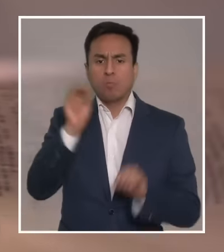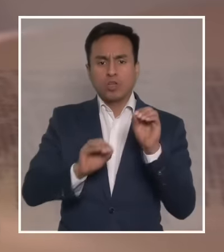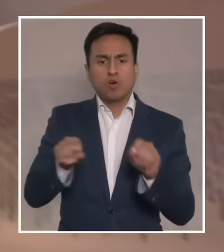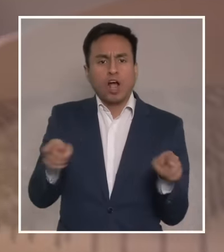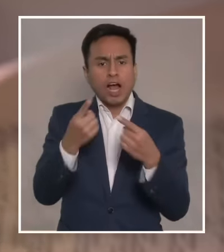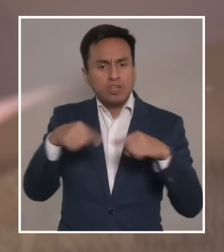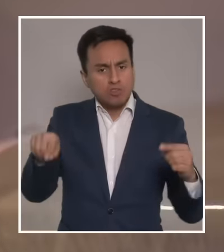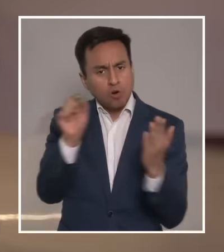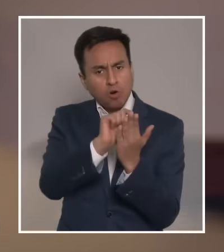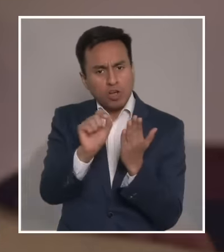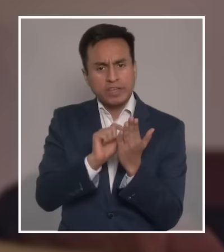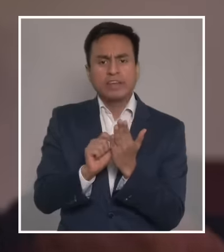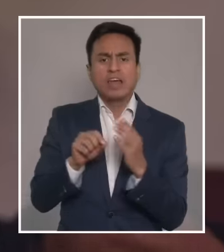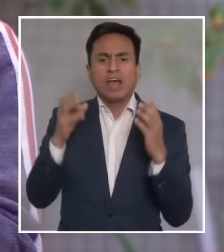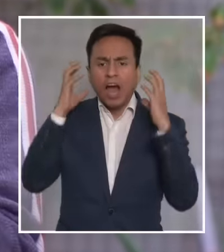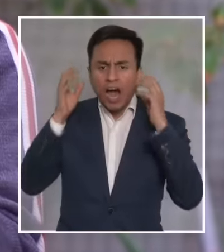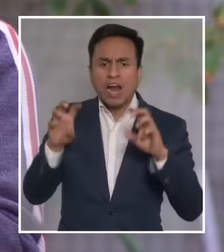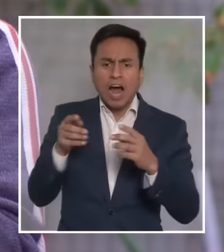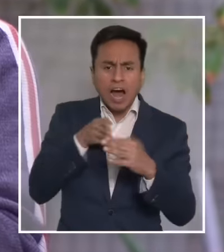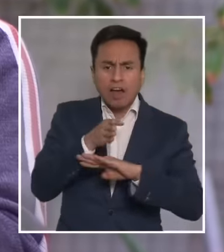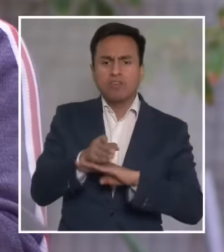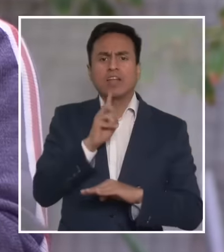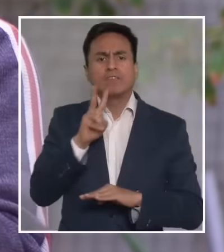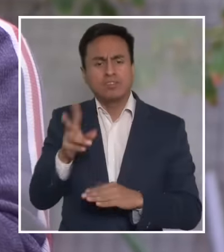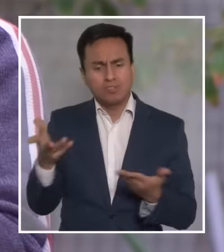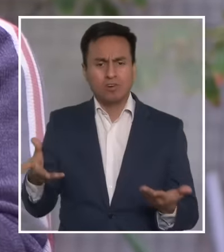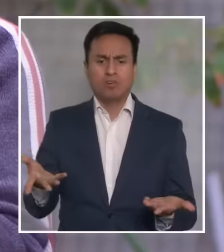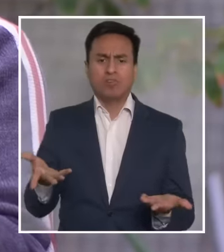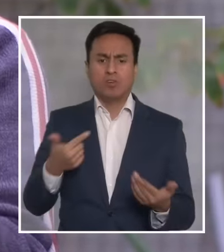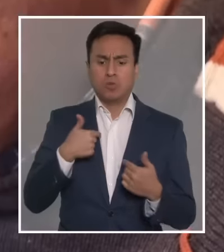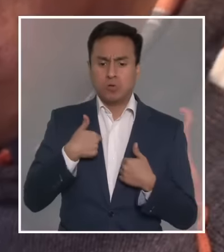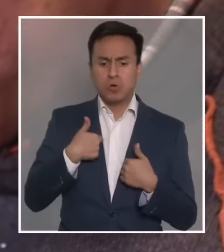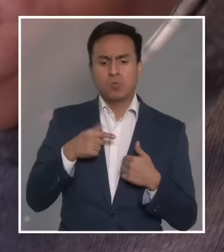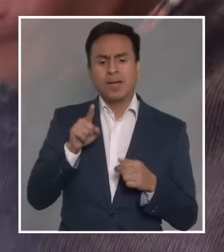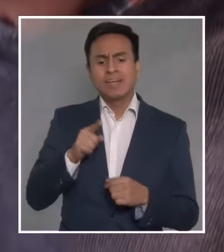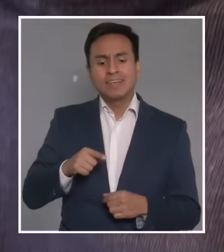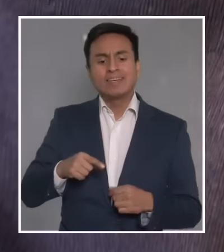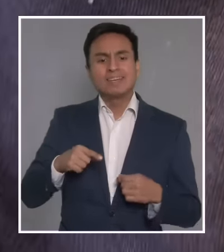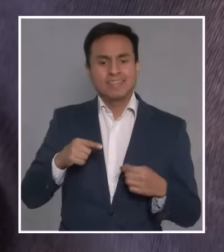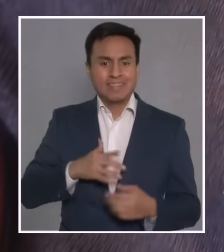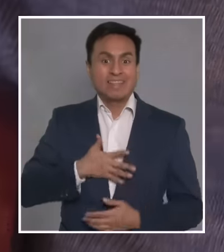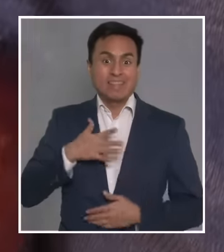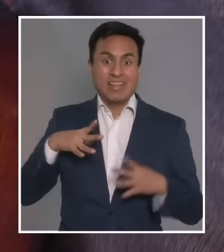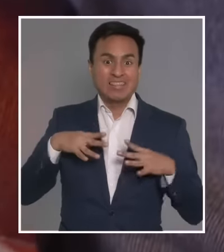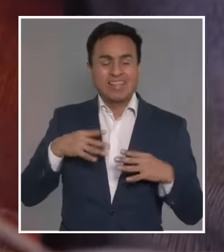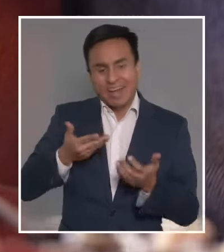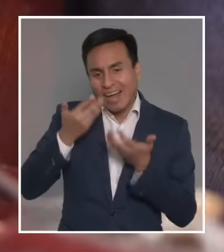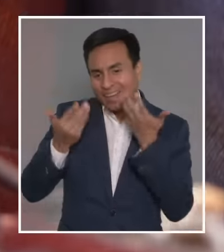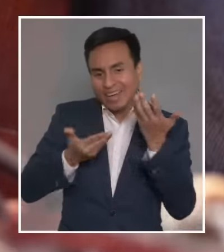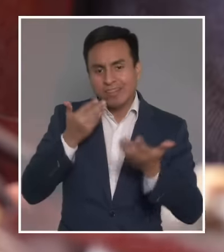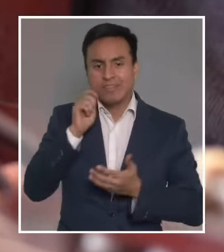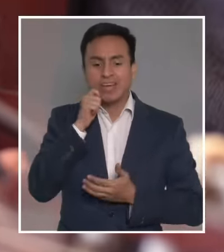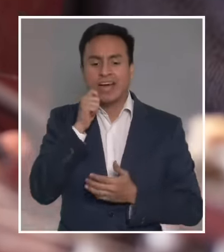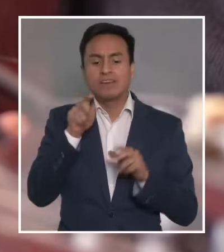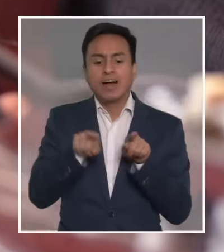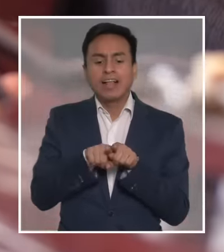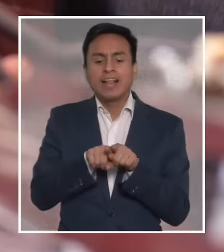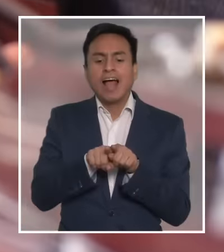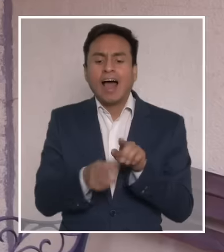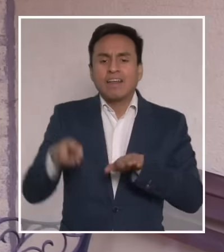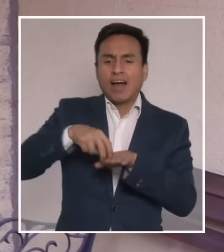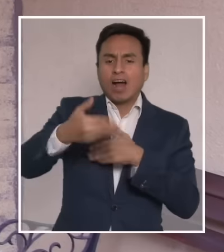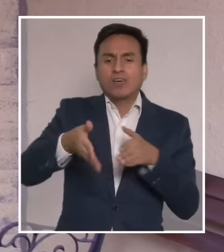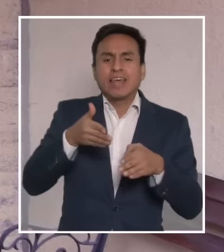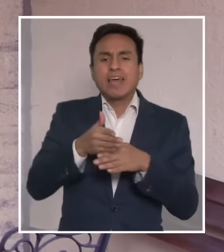ha compuesto canciones, que ha estado en la radio, que ha estado en la televisión. Pero yo me voy a sentir feliz cantando aunque sea arriba